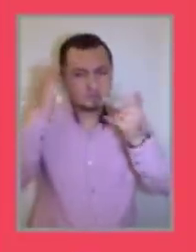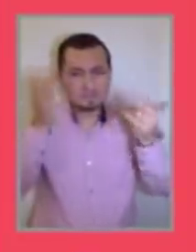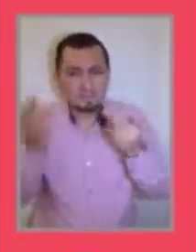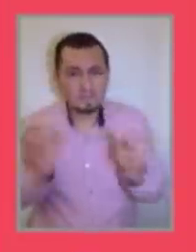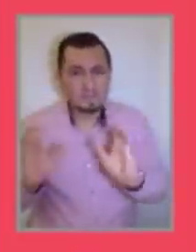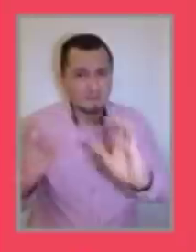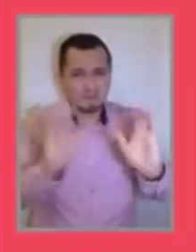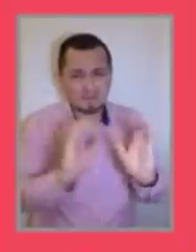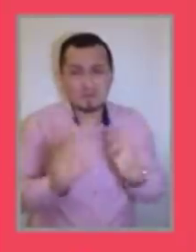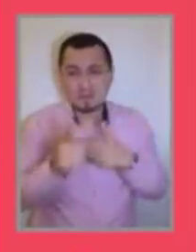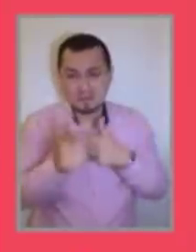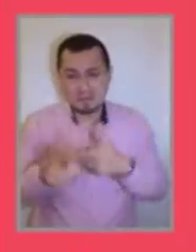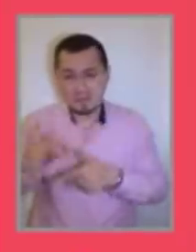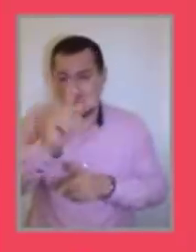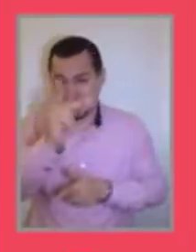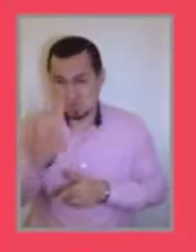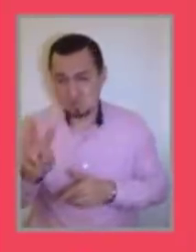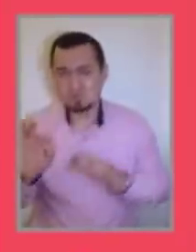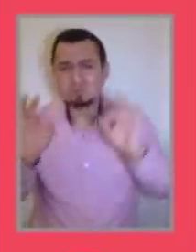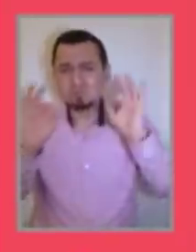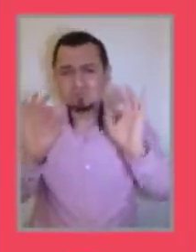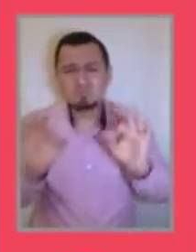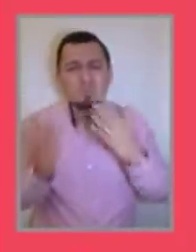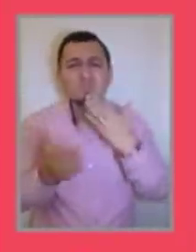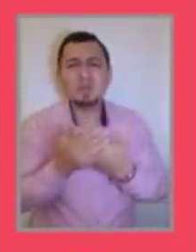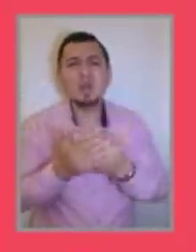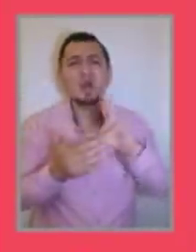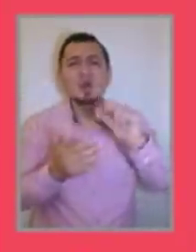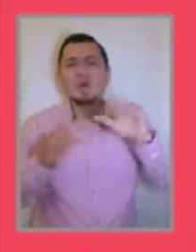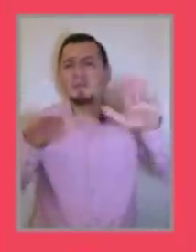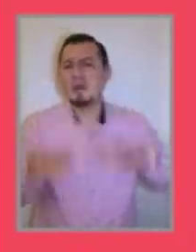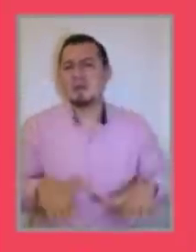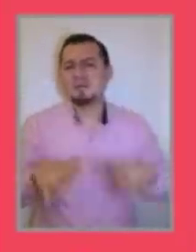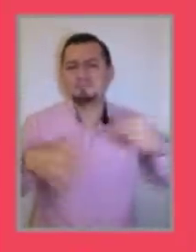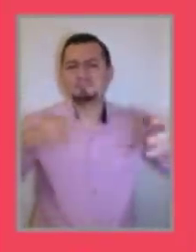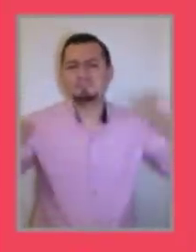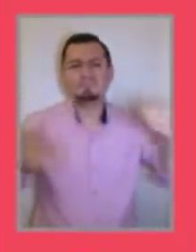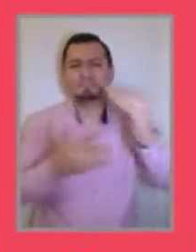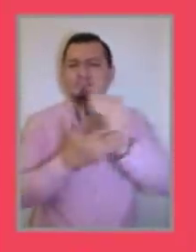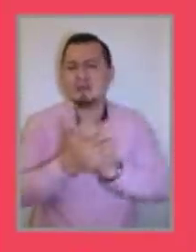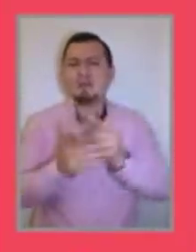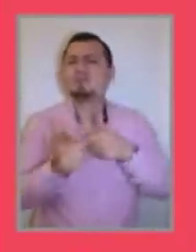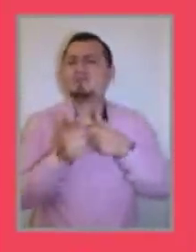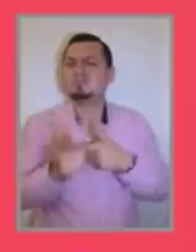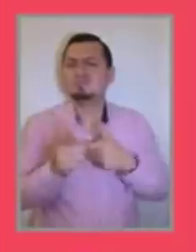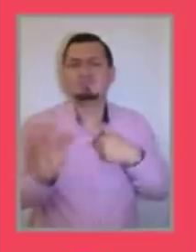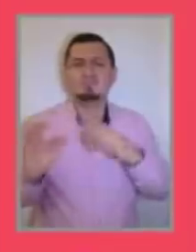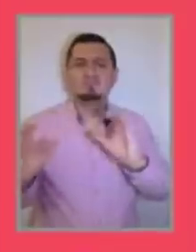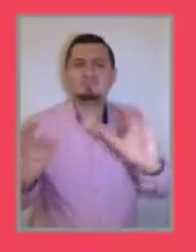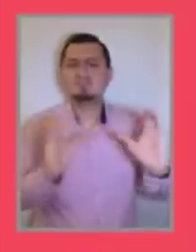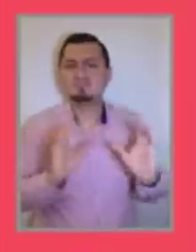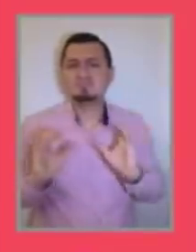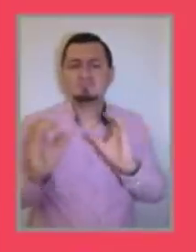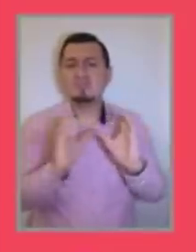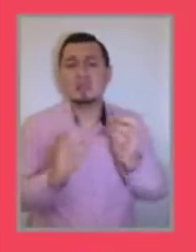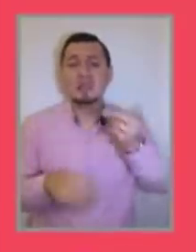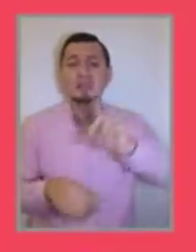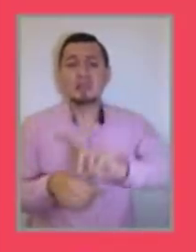protocolos. Entonces, en general, Puerto Vallarta está estable, con tendencia a la baja también. Vamos avanzando, y voy a estar por allá el